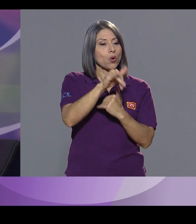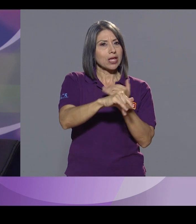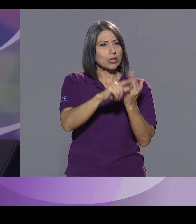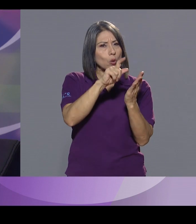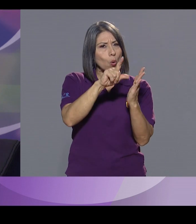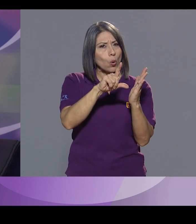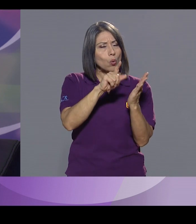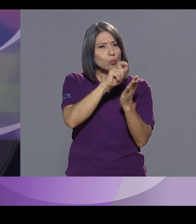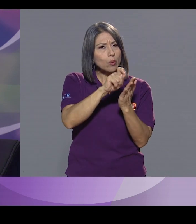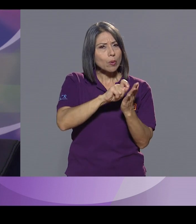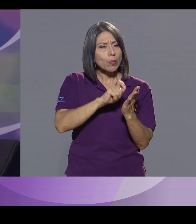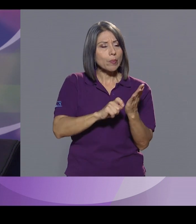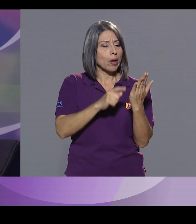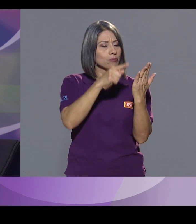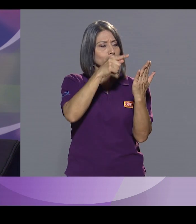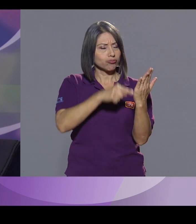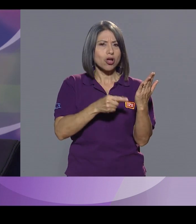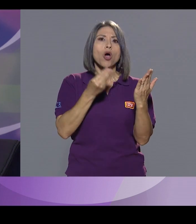muy consultado.